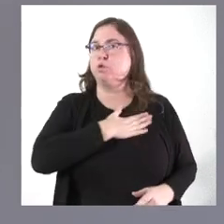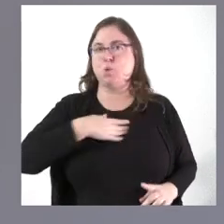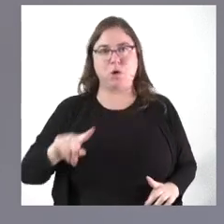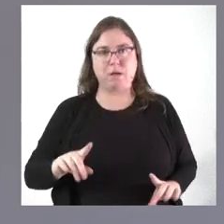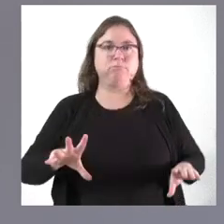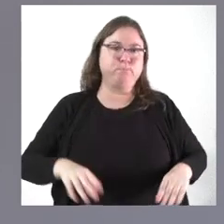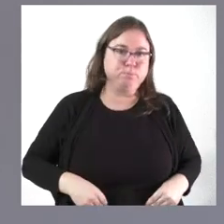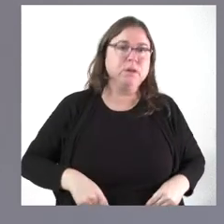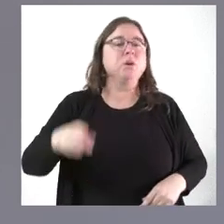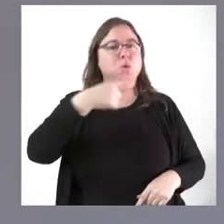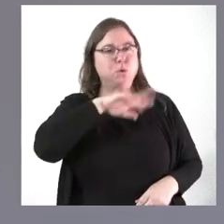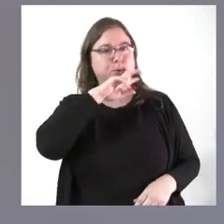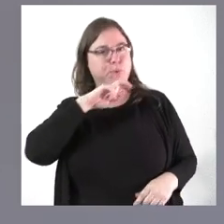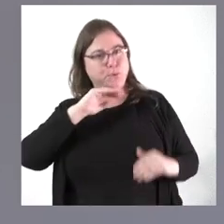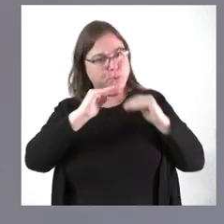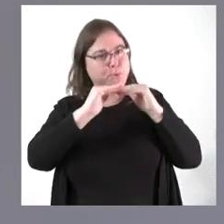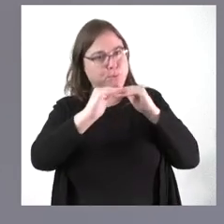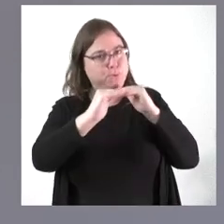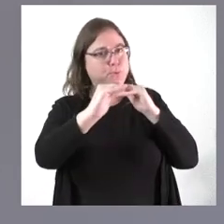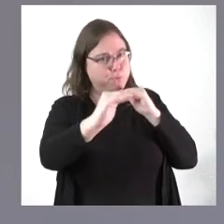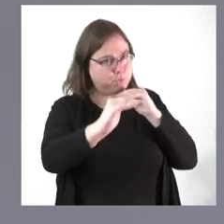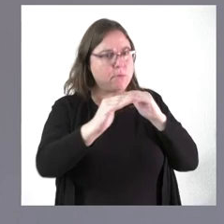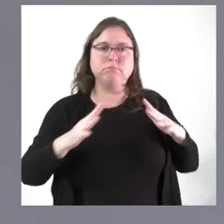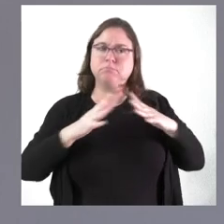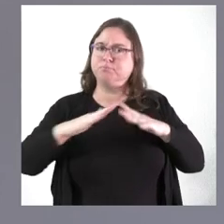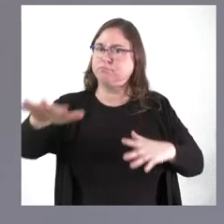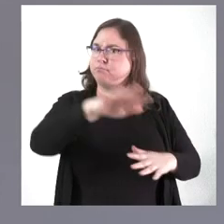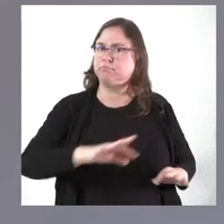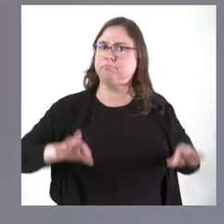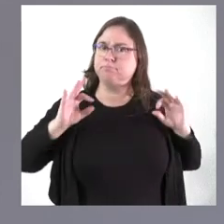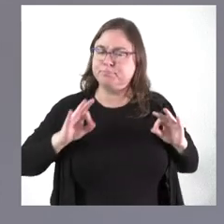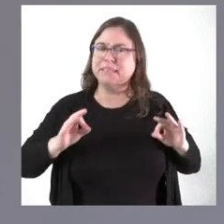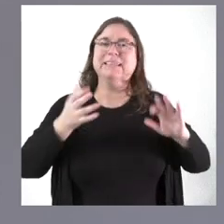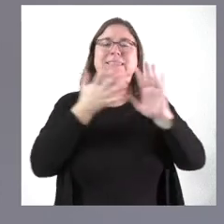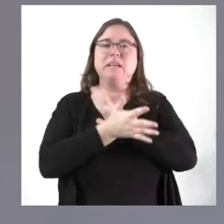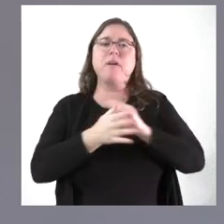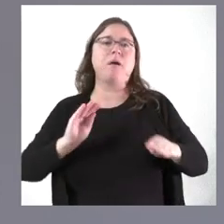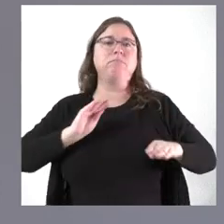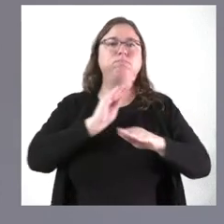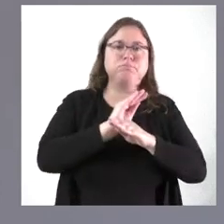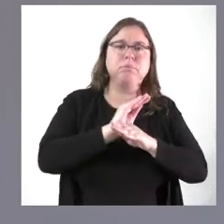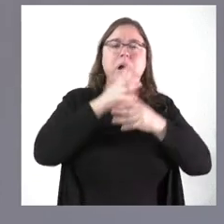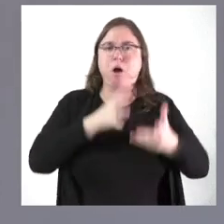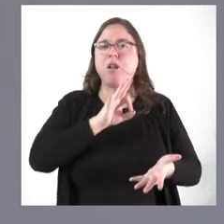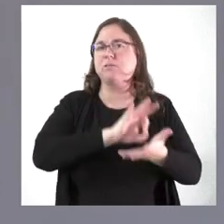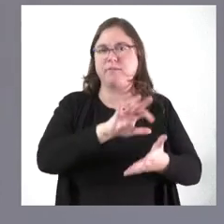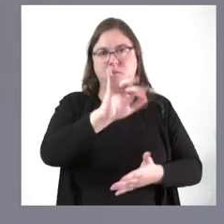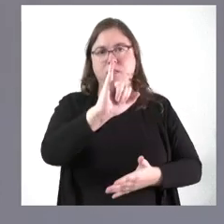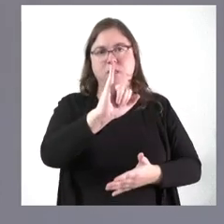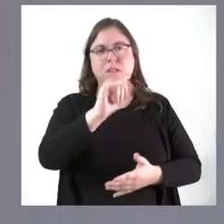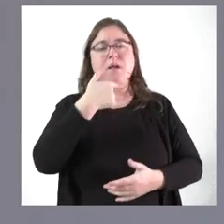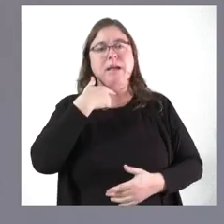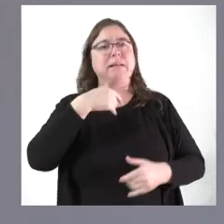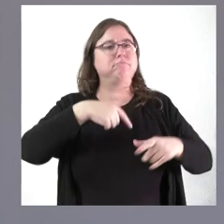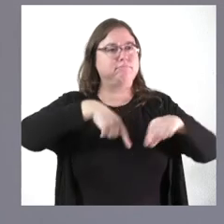muy importante que estamos manteniendo y lo estamos manteniendo con carácter estructural financiándose déficit en el servicio que actualmente sufren estas